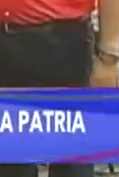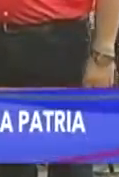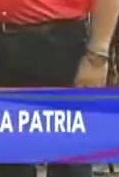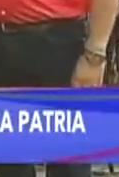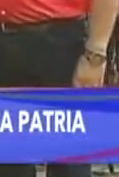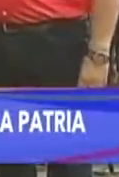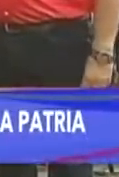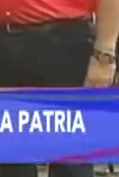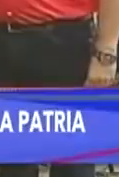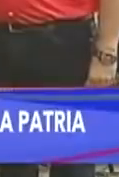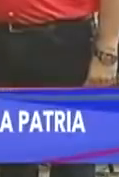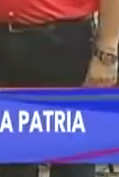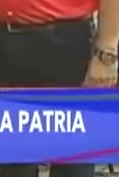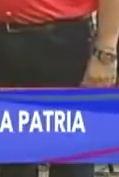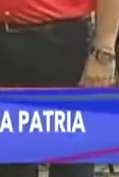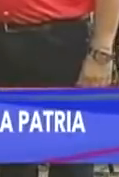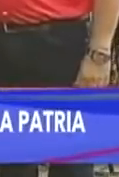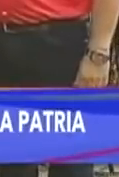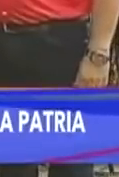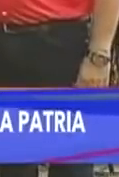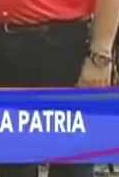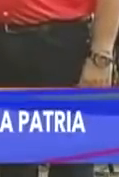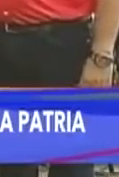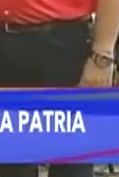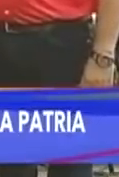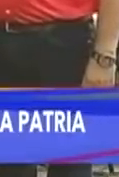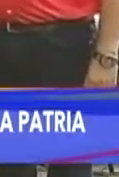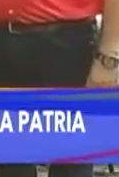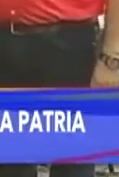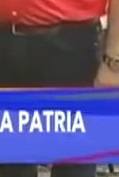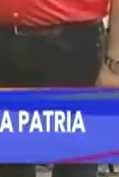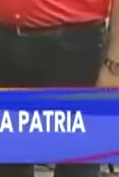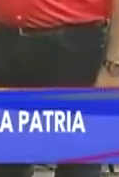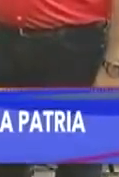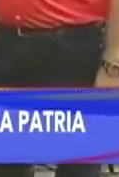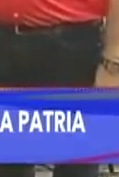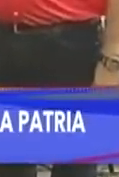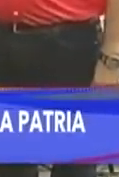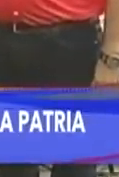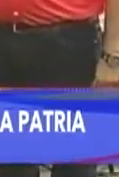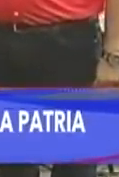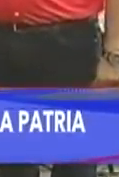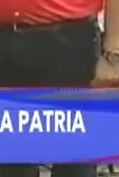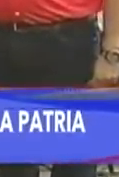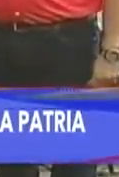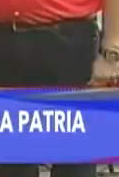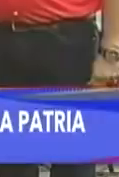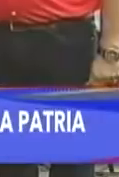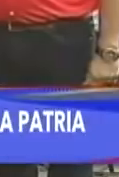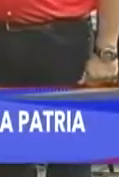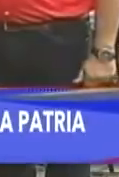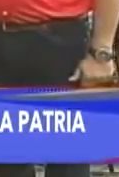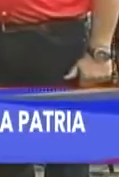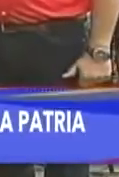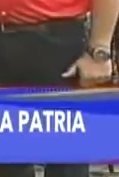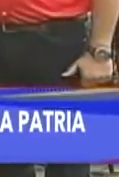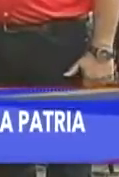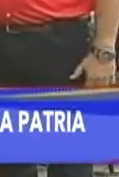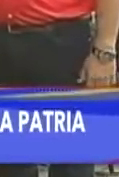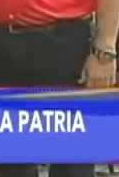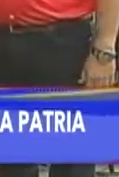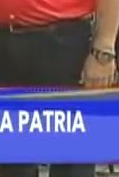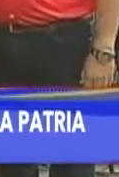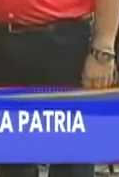su valentía, a su tenacidad. Cuenta que usted con este pueblo, y hoy el pueblo se vino a la